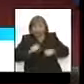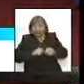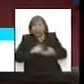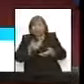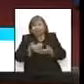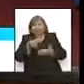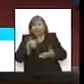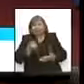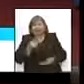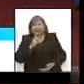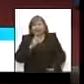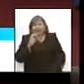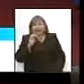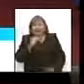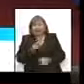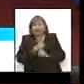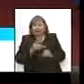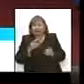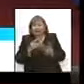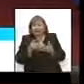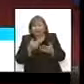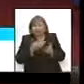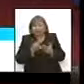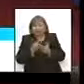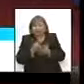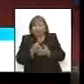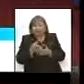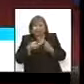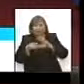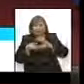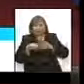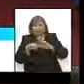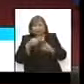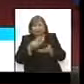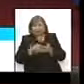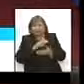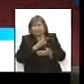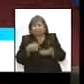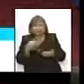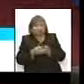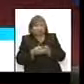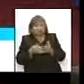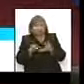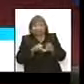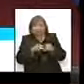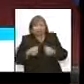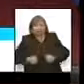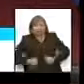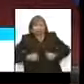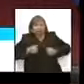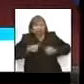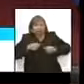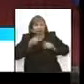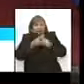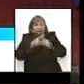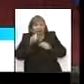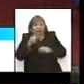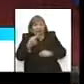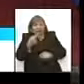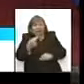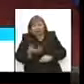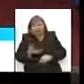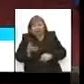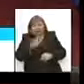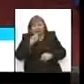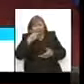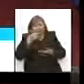ese sistema es prebendista, ese sistema es de coima, ese sistema es de todos los latrocinios que hemos vivido multiplicados por mil.